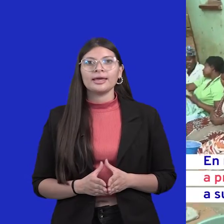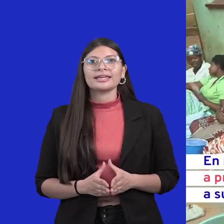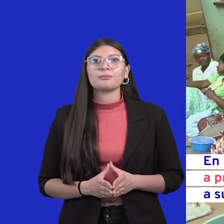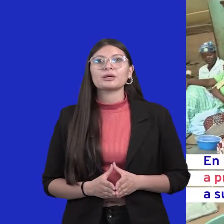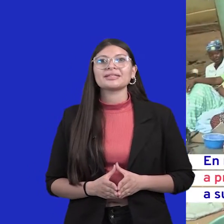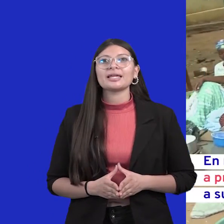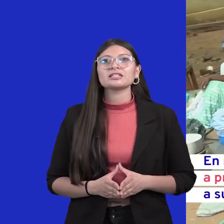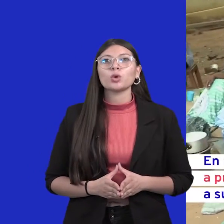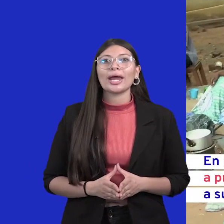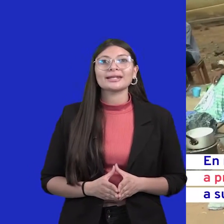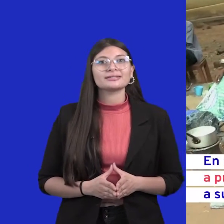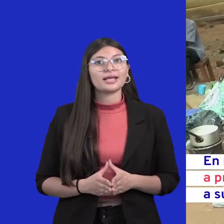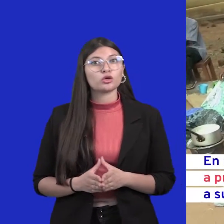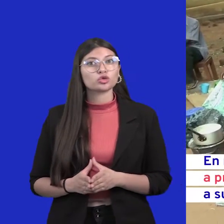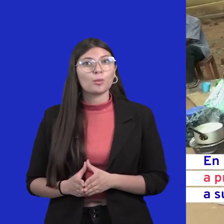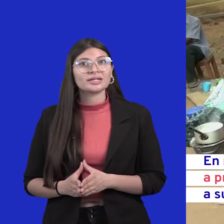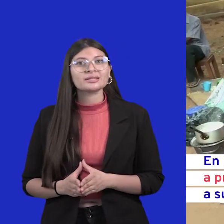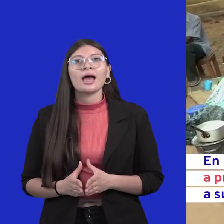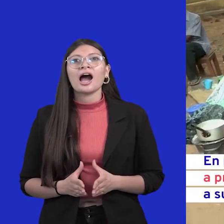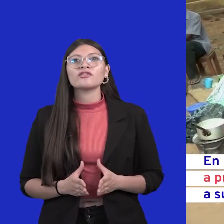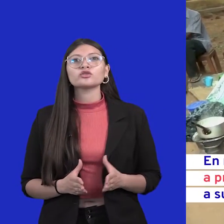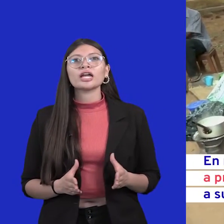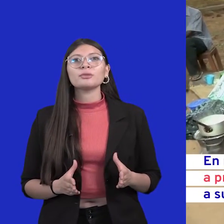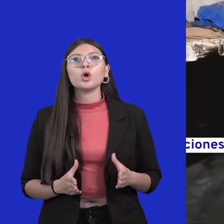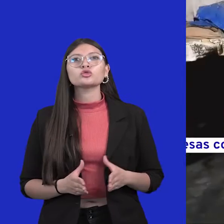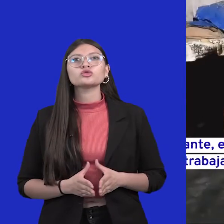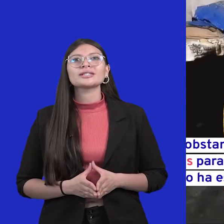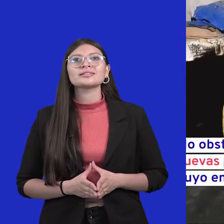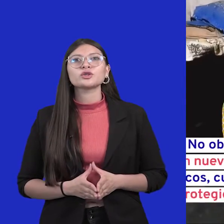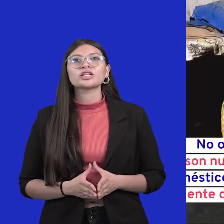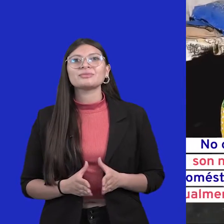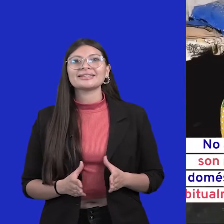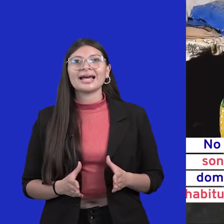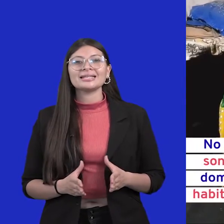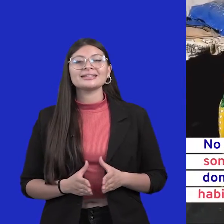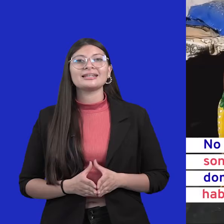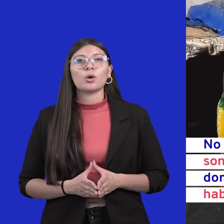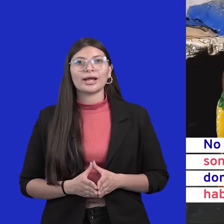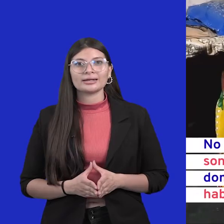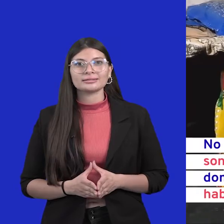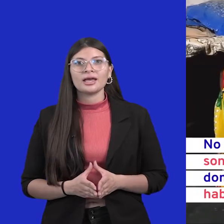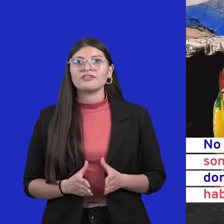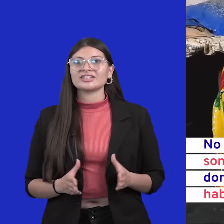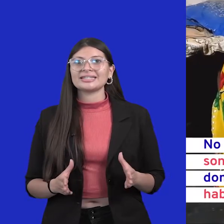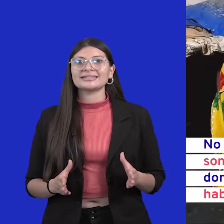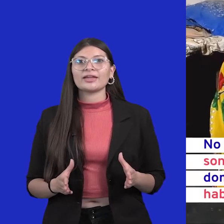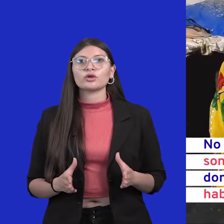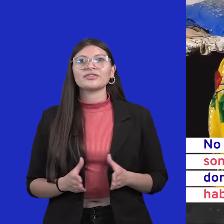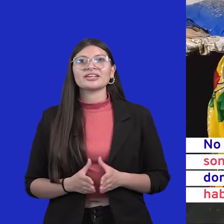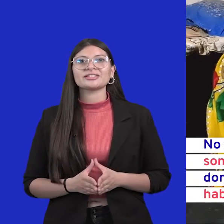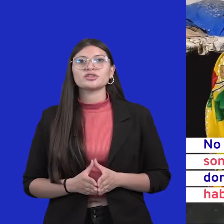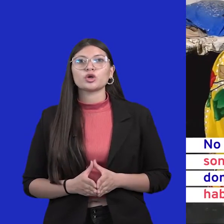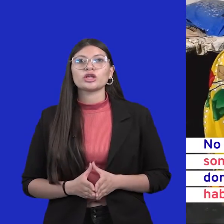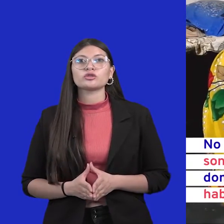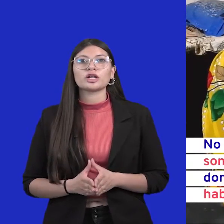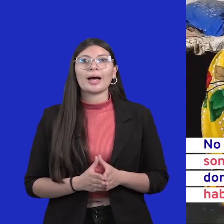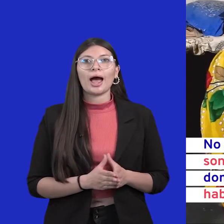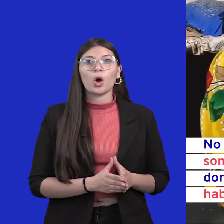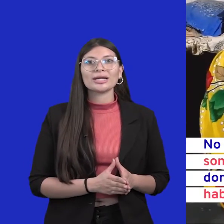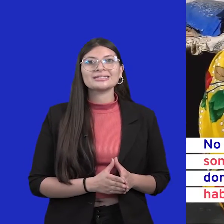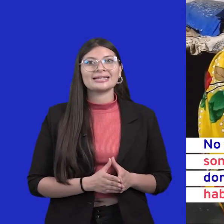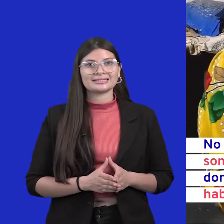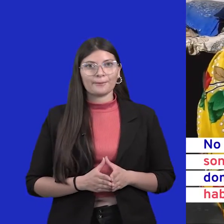decente, que permita a las mujeres y a los hombres afrontar mejor sus transiciones vitales y laborales, facilitando la transición de